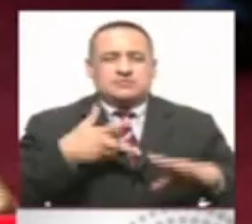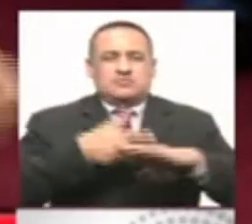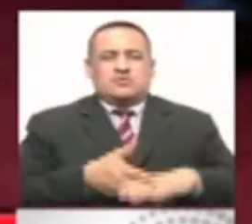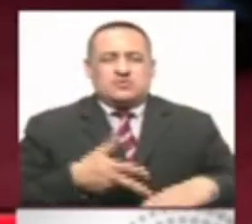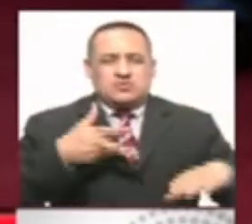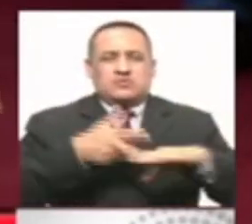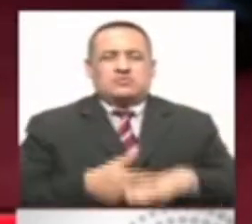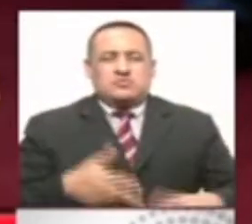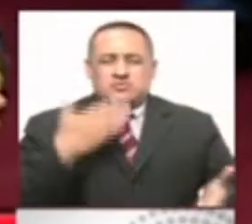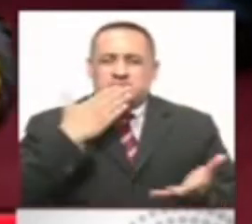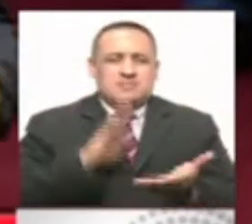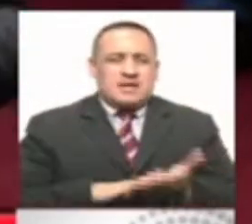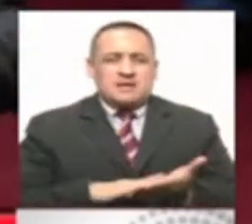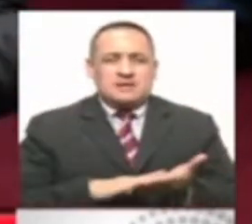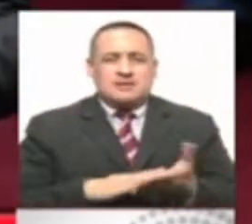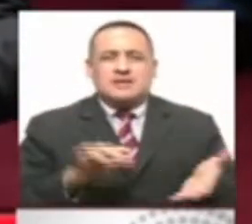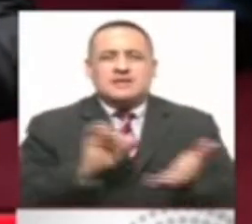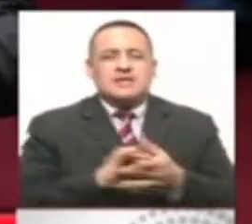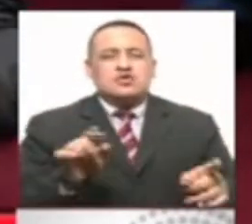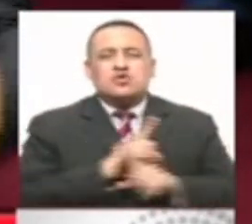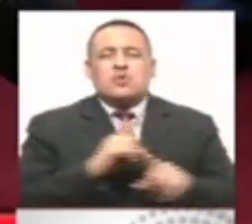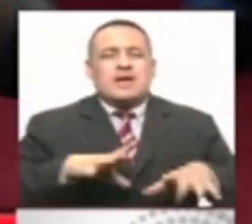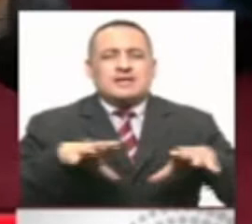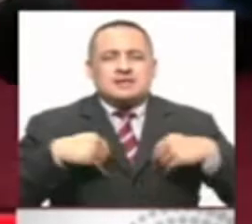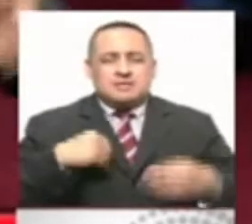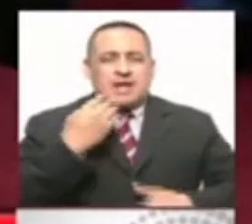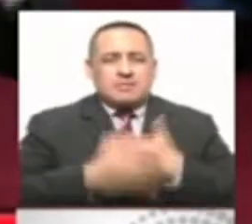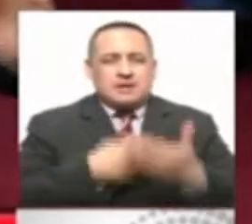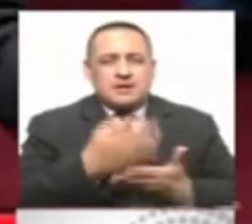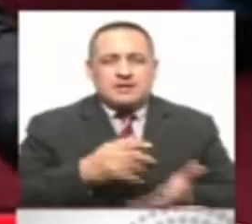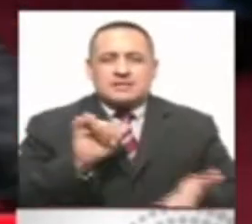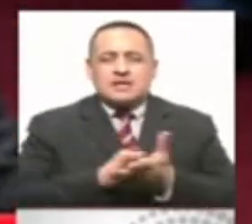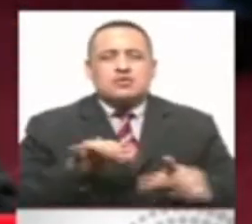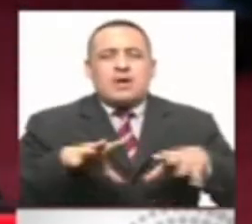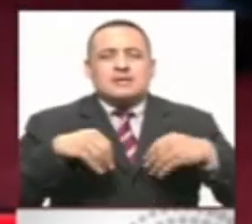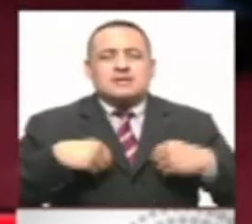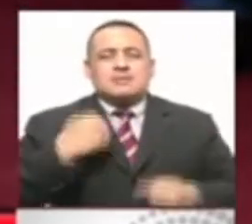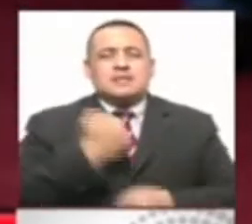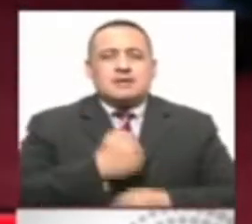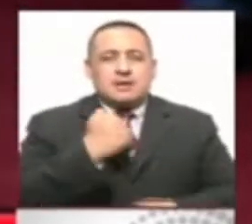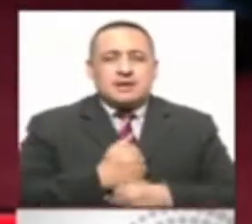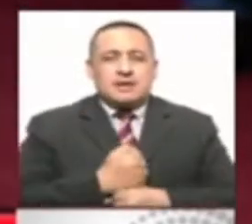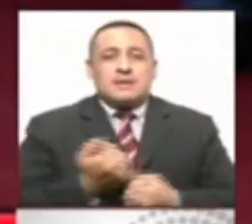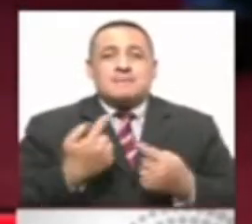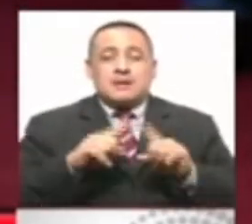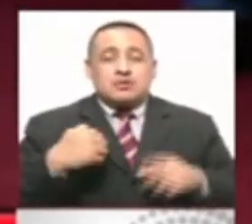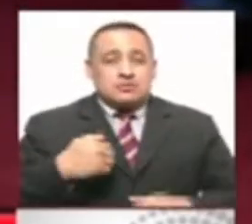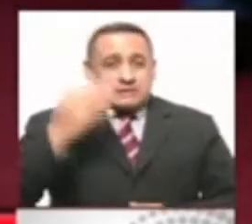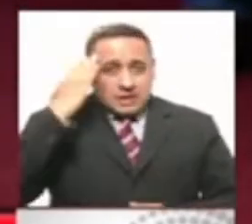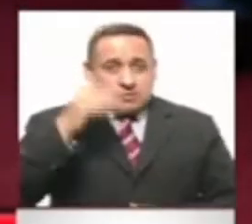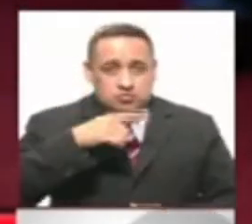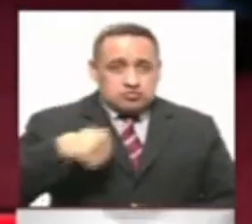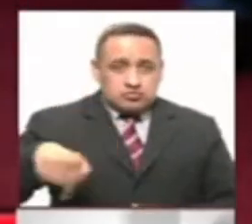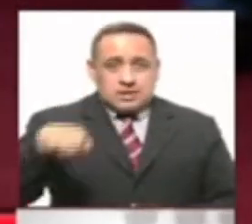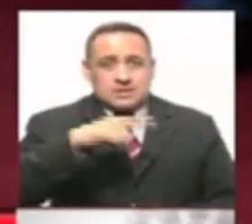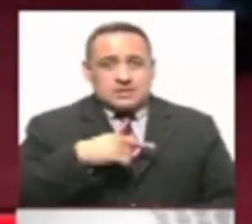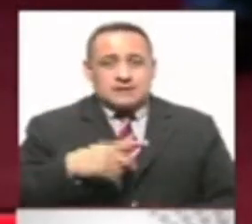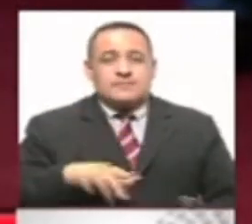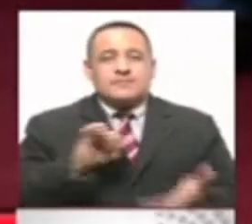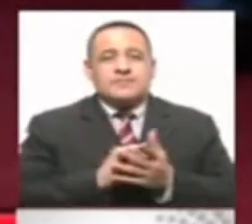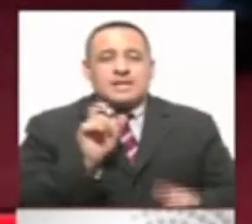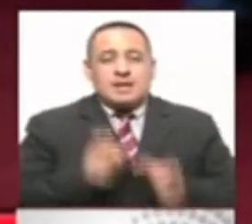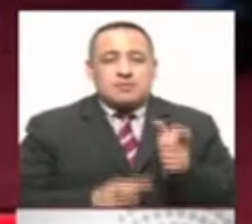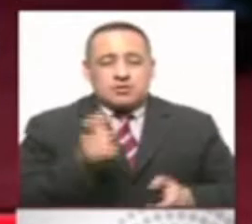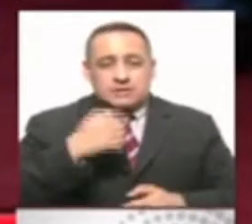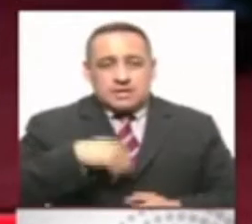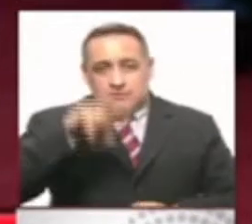obstruccionismo irracional que no permite avanzar, que no permite trabajar. Pero sepan ustedes, señores, que el pueblo